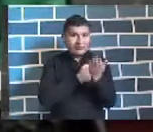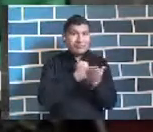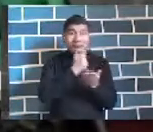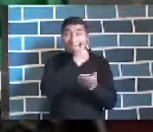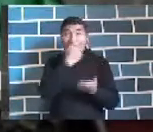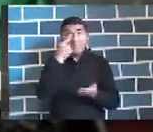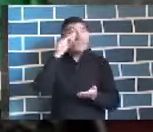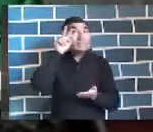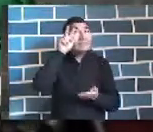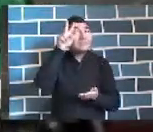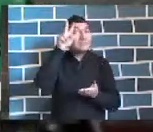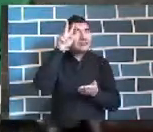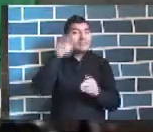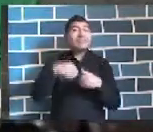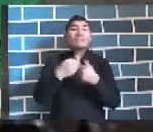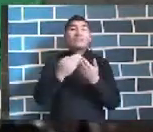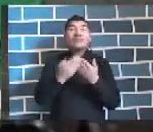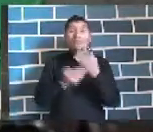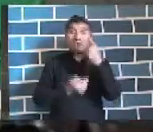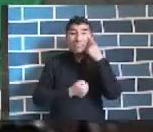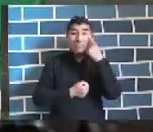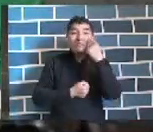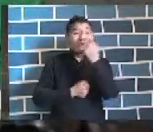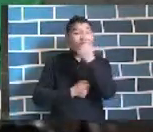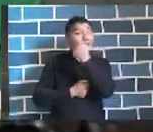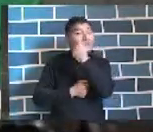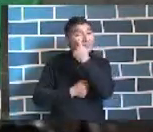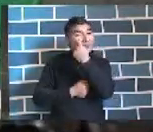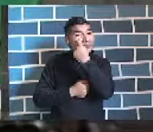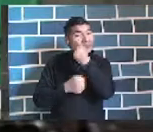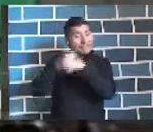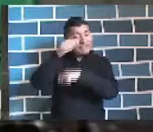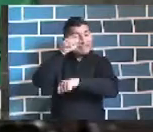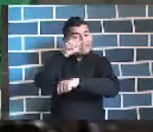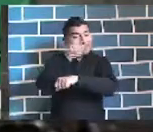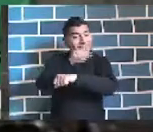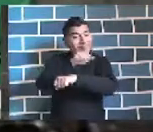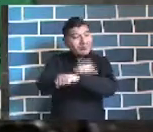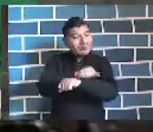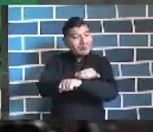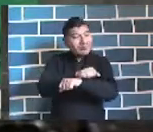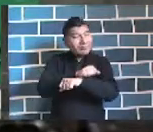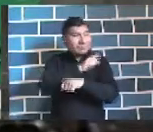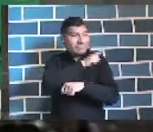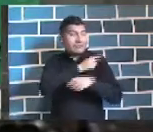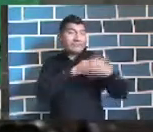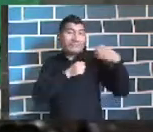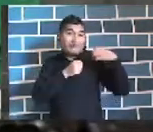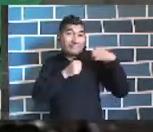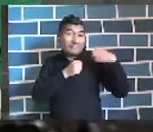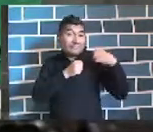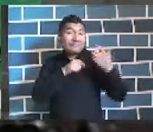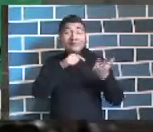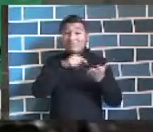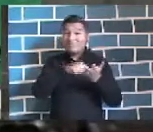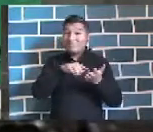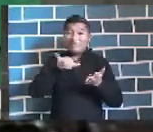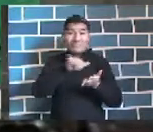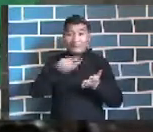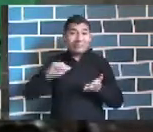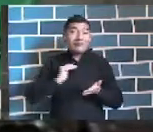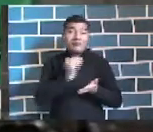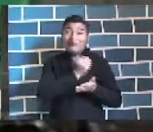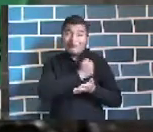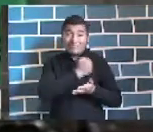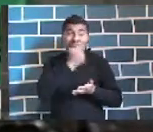Cristo, como están los ojos de la esclava fijos en el Señor, así están nuestros